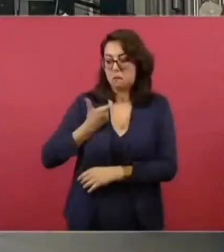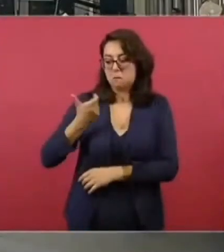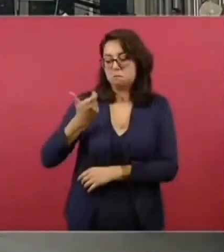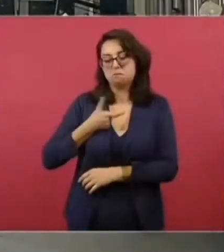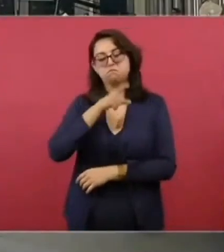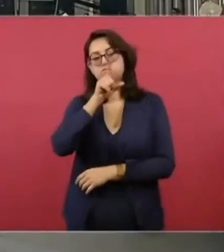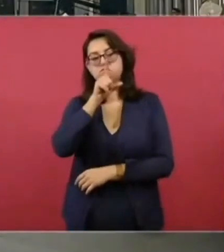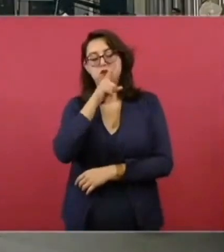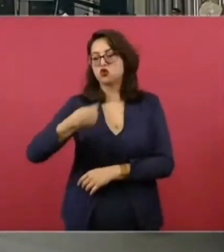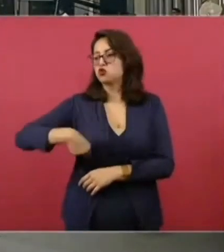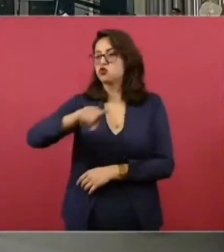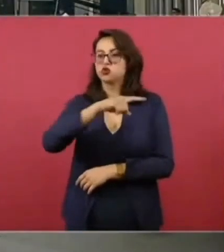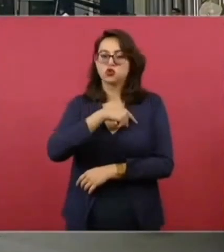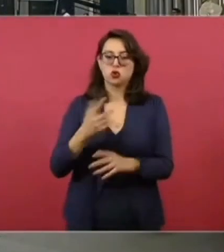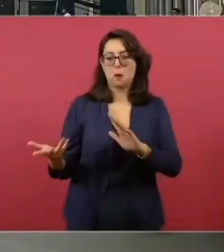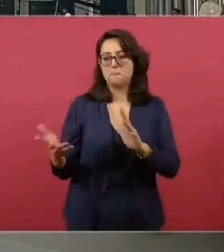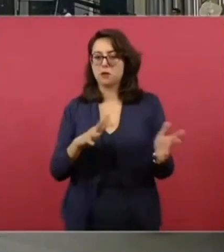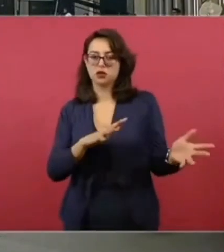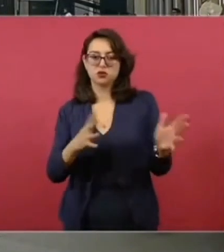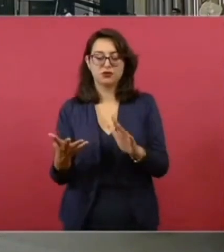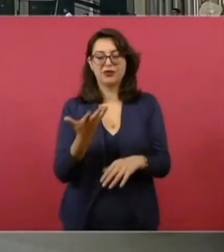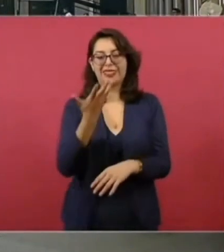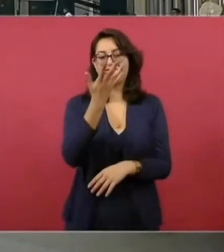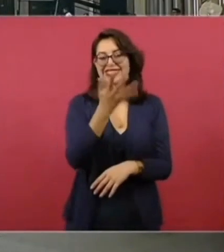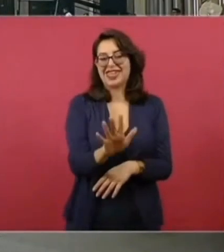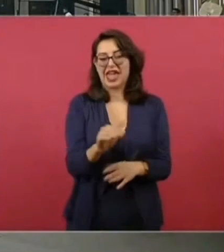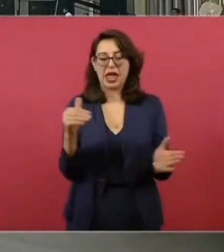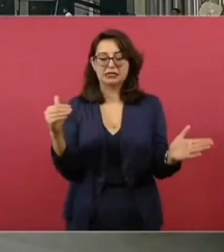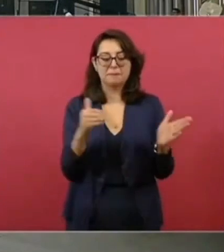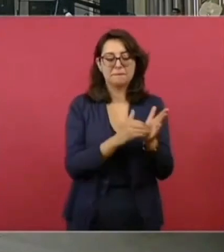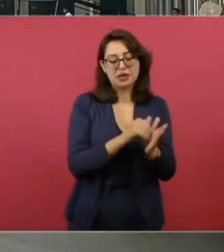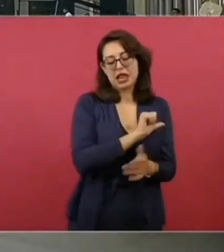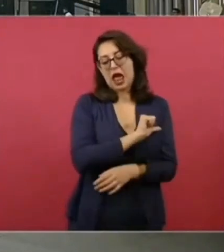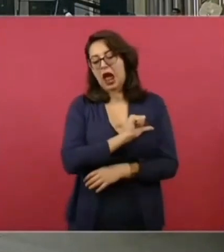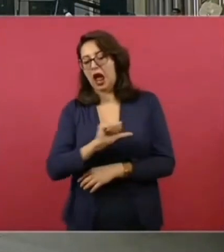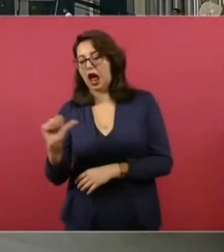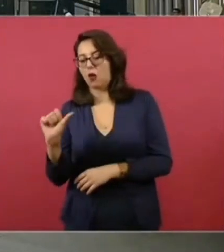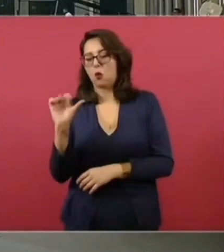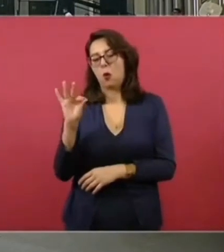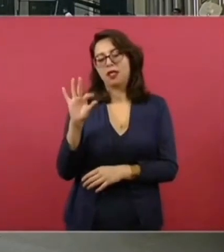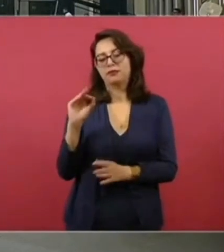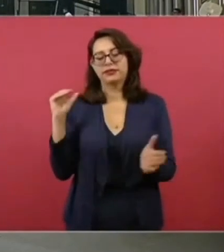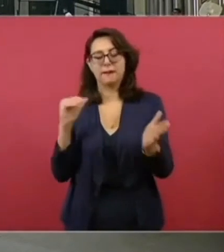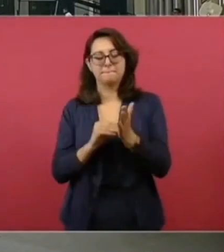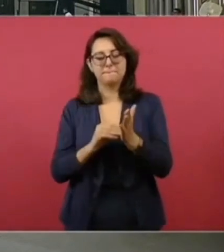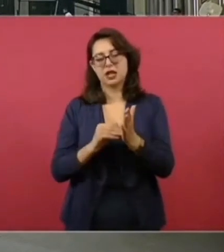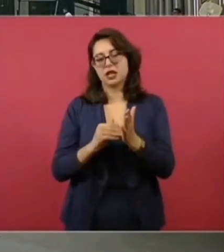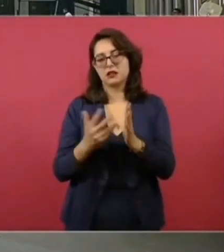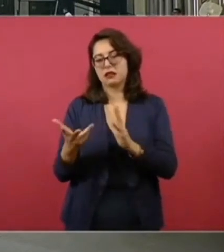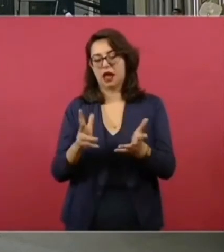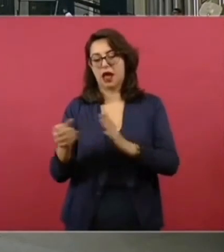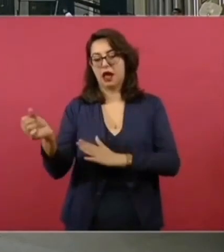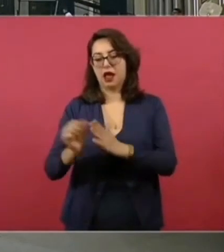ganará entre 10,000 pesos, a los que mejor les va, quizá ganen 30,000, 40,000 pesos al mes. Mexicanos contra